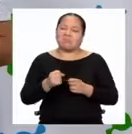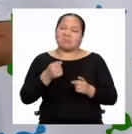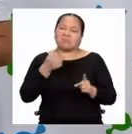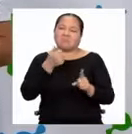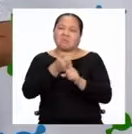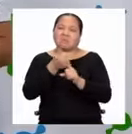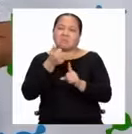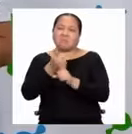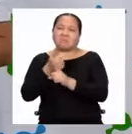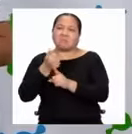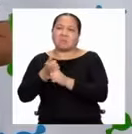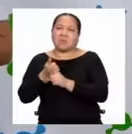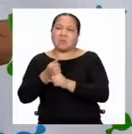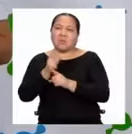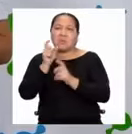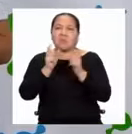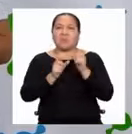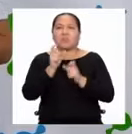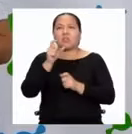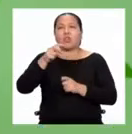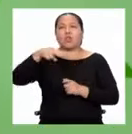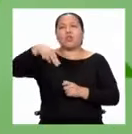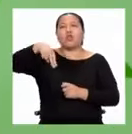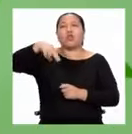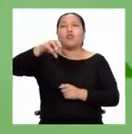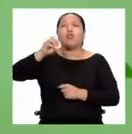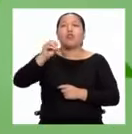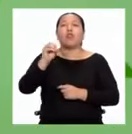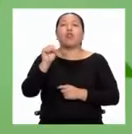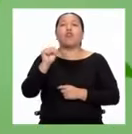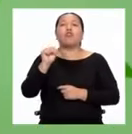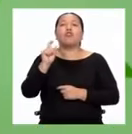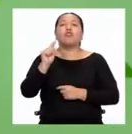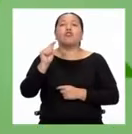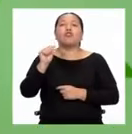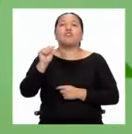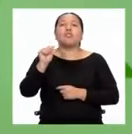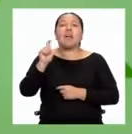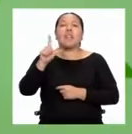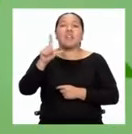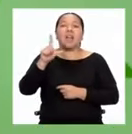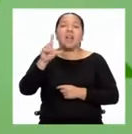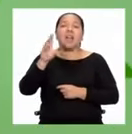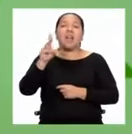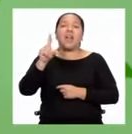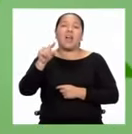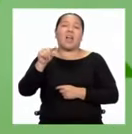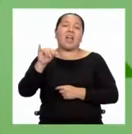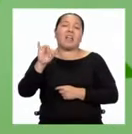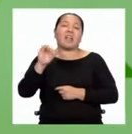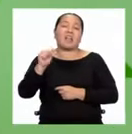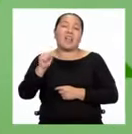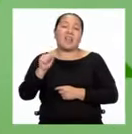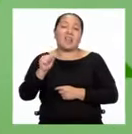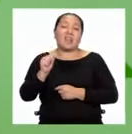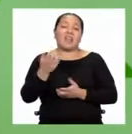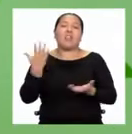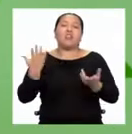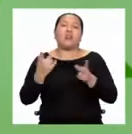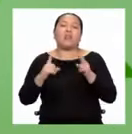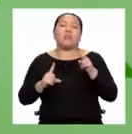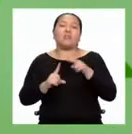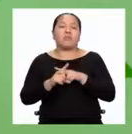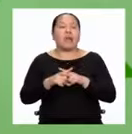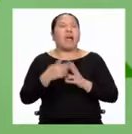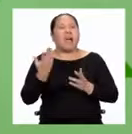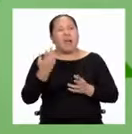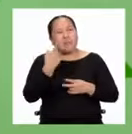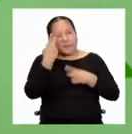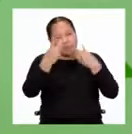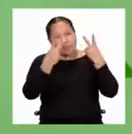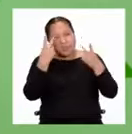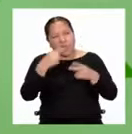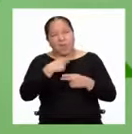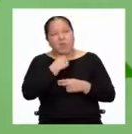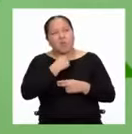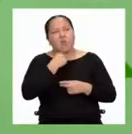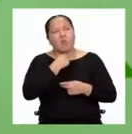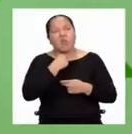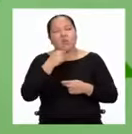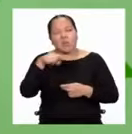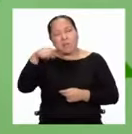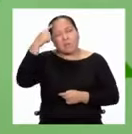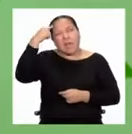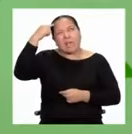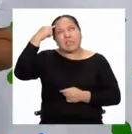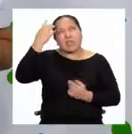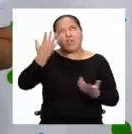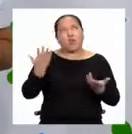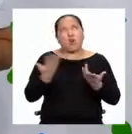La llaman nostalgia de origen. Es cierto, visitar la casa de tu bisabuelo te ha hecho pensar de dónde vienes, cuál es tu origen y todo